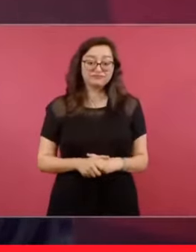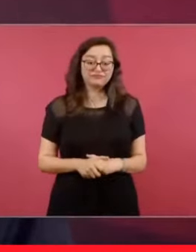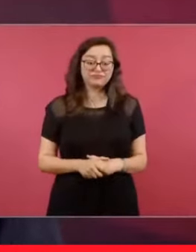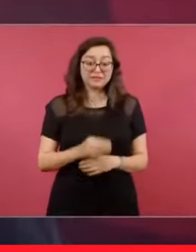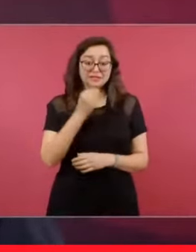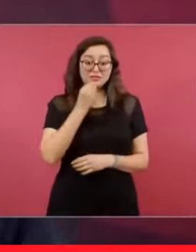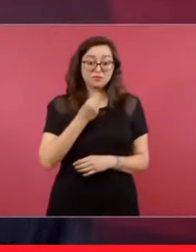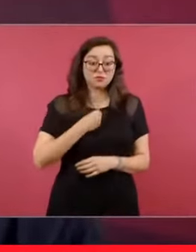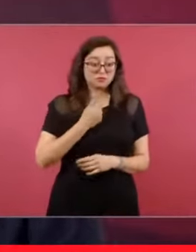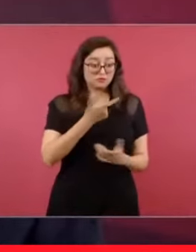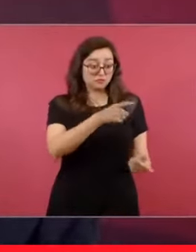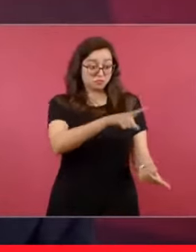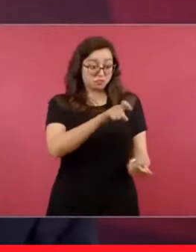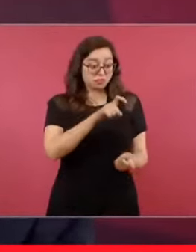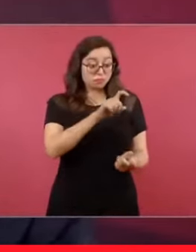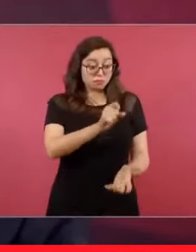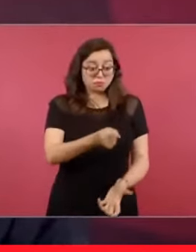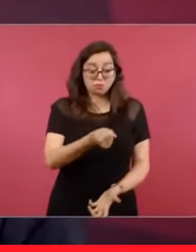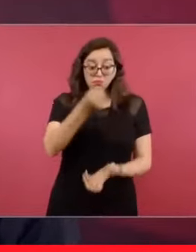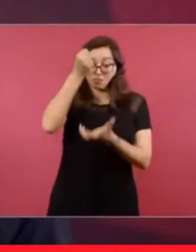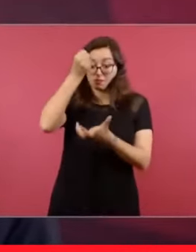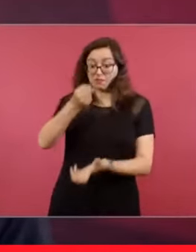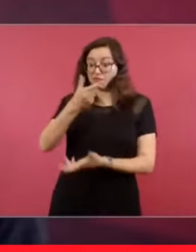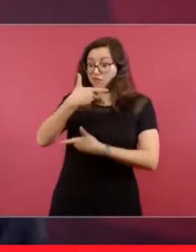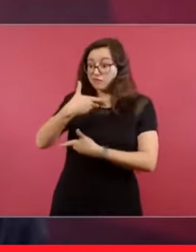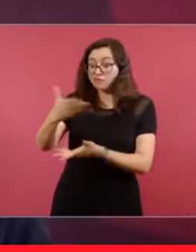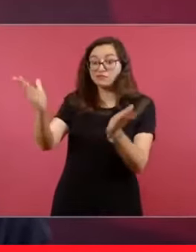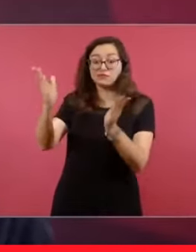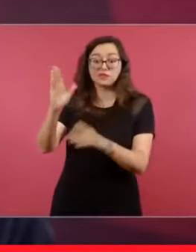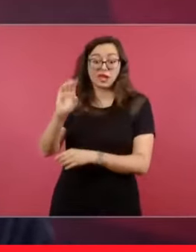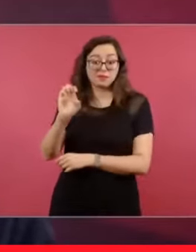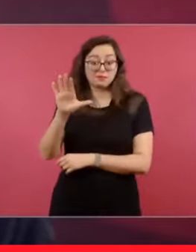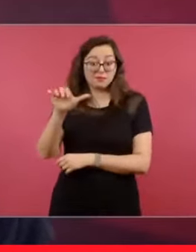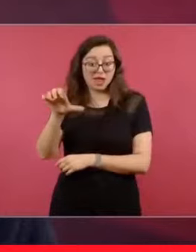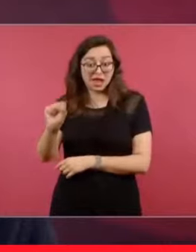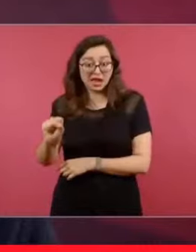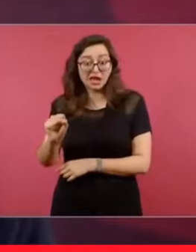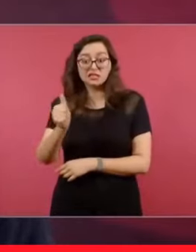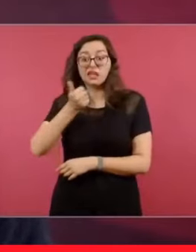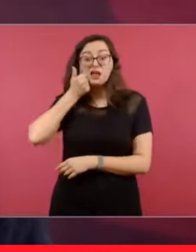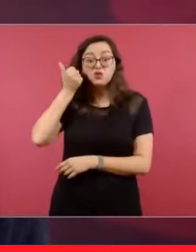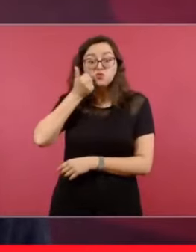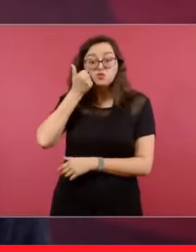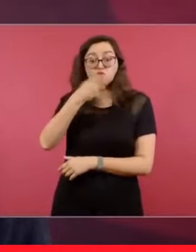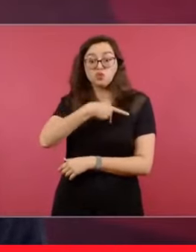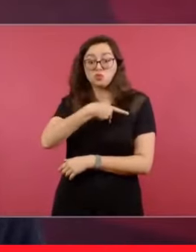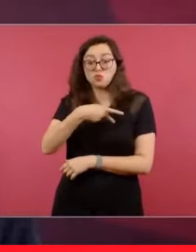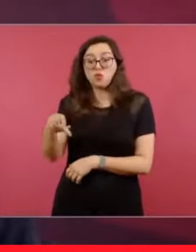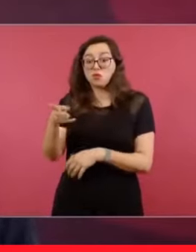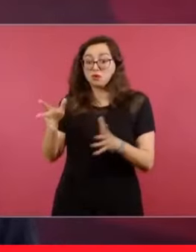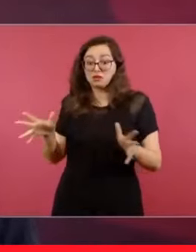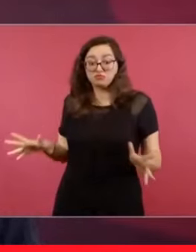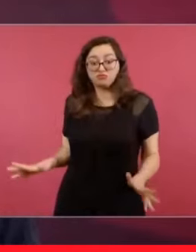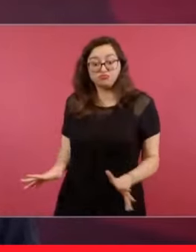impuestos va a becas para estudiantes de familias